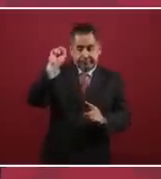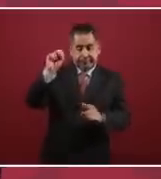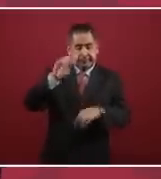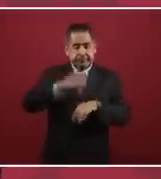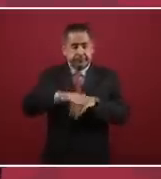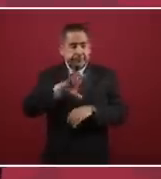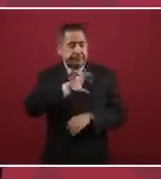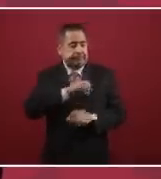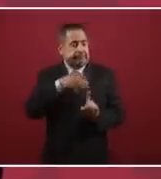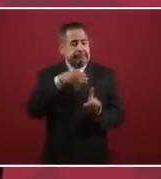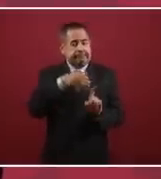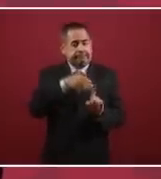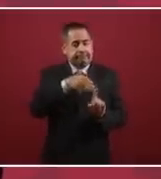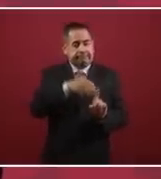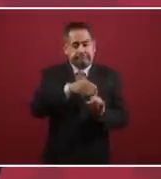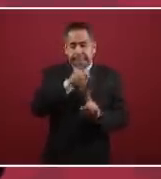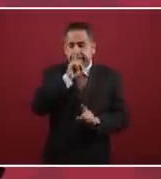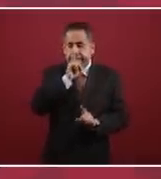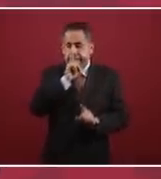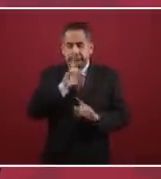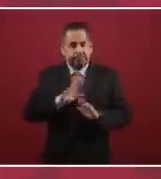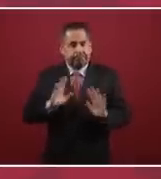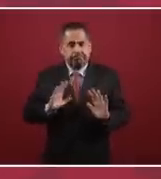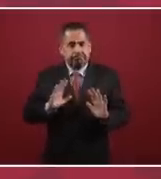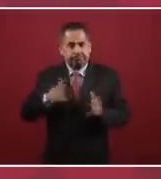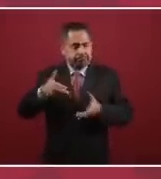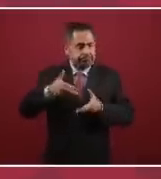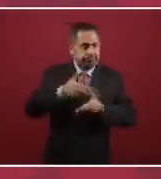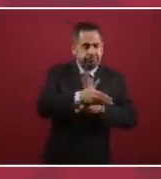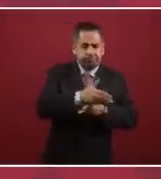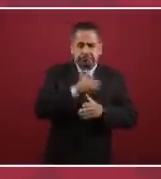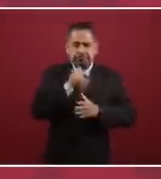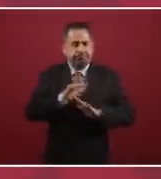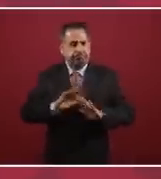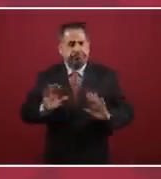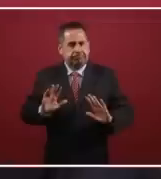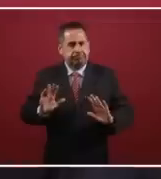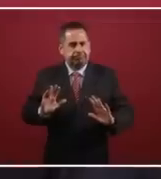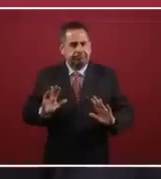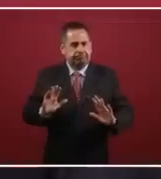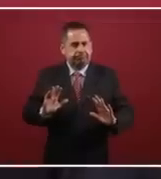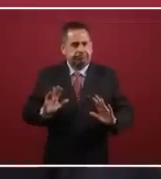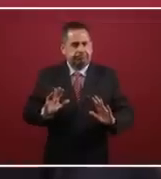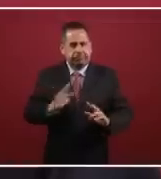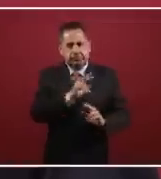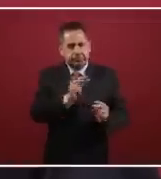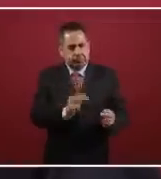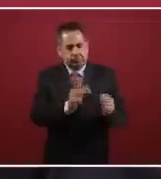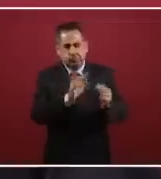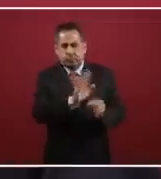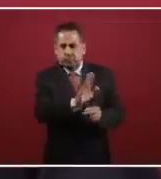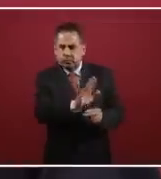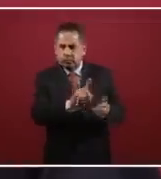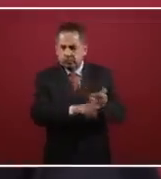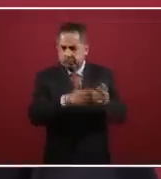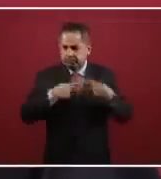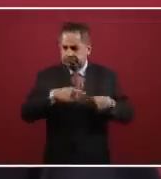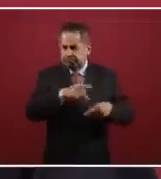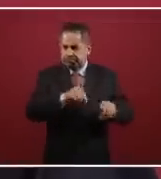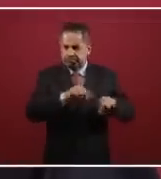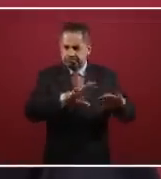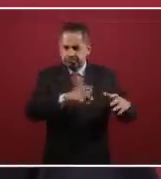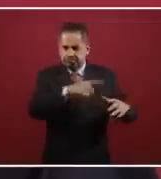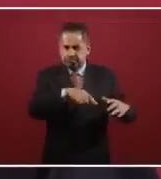preferidos, predilectos, no nos metemos en eso. Es un asunto de los trabajadores y queremos que